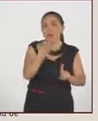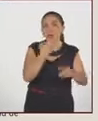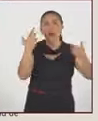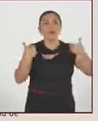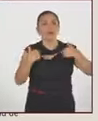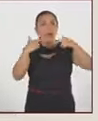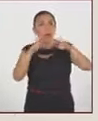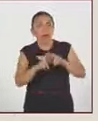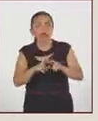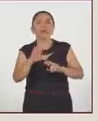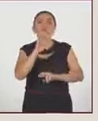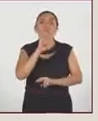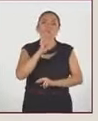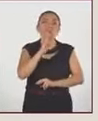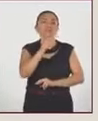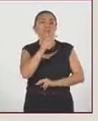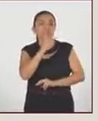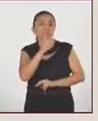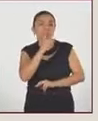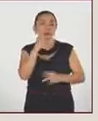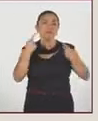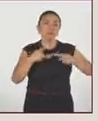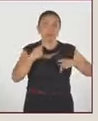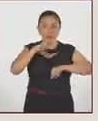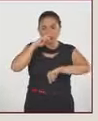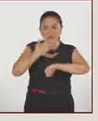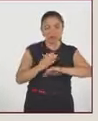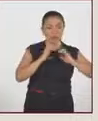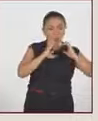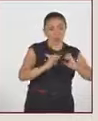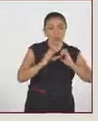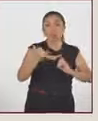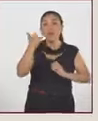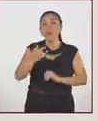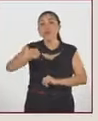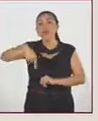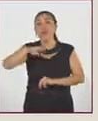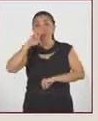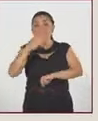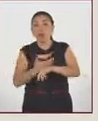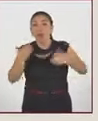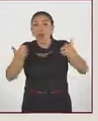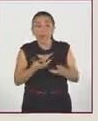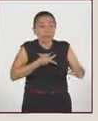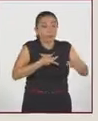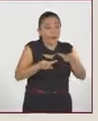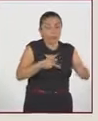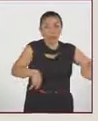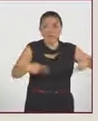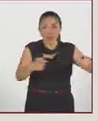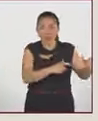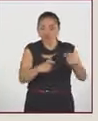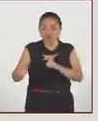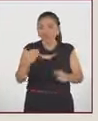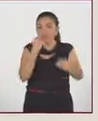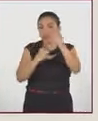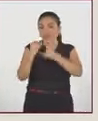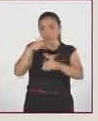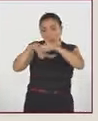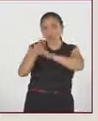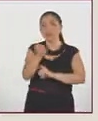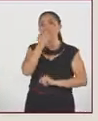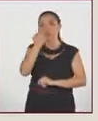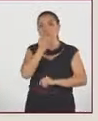docentes, madres, padres, personas cuidadoras y a quienes se encargan de preparar, distribuir y vender alimentos en los